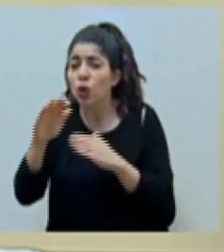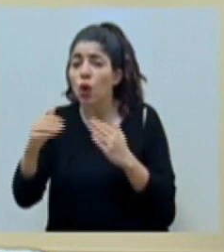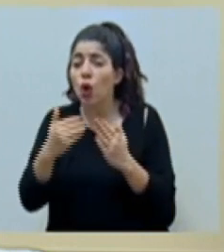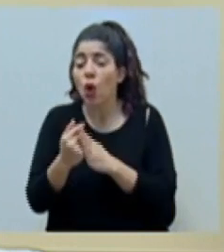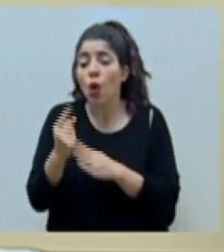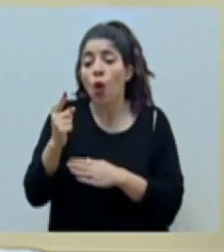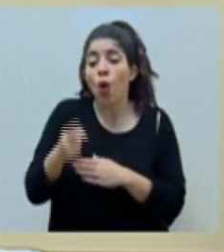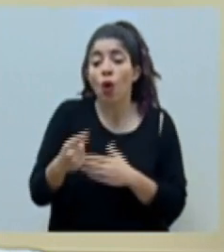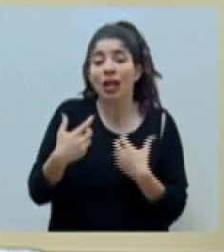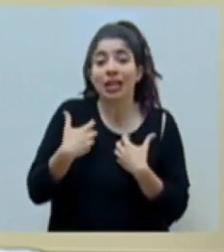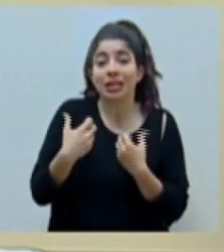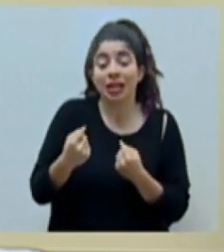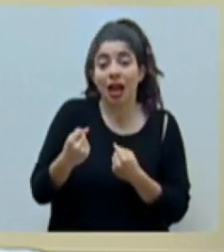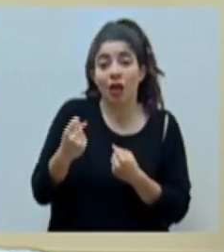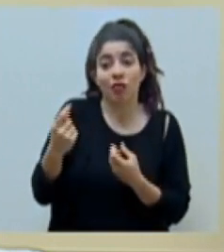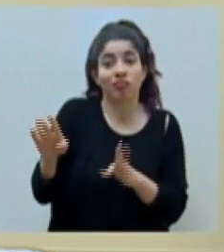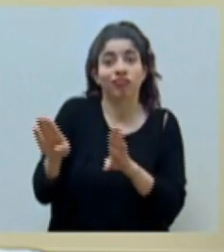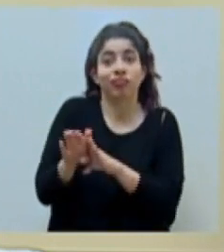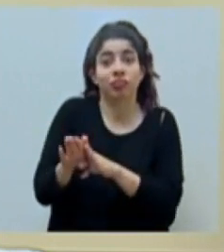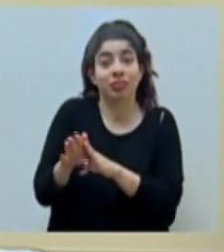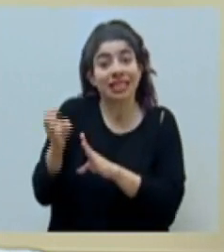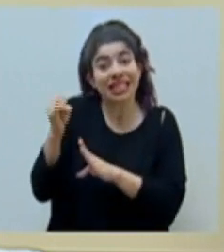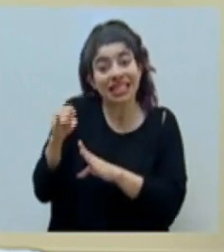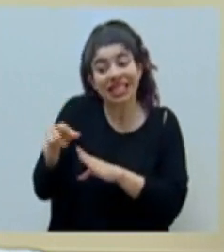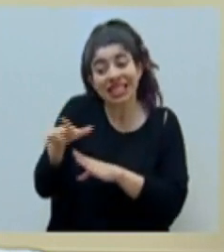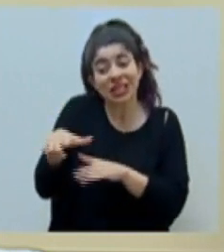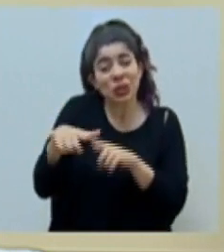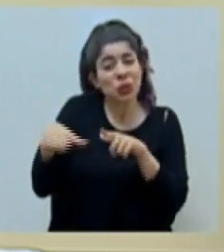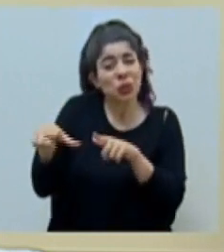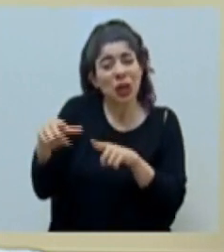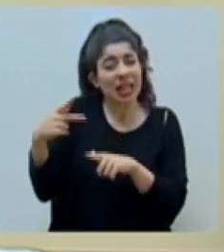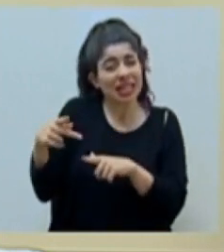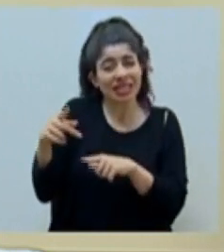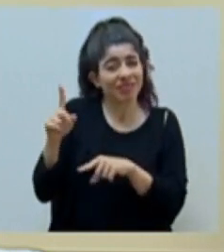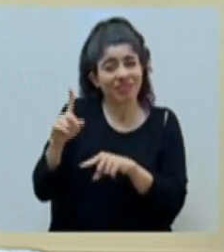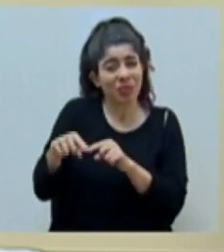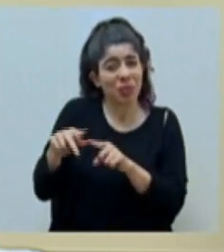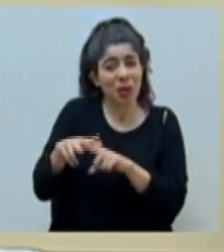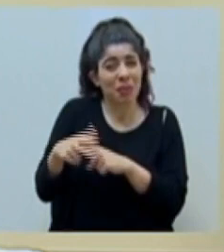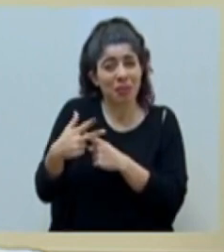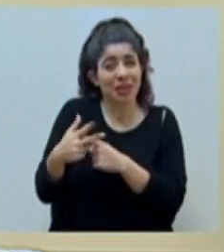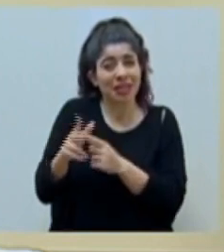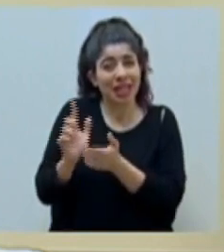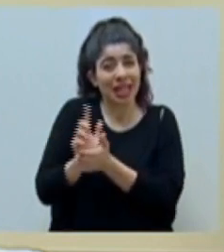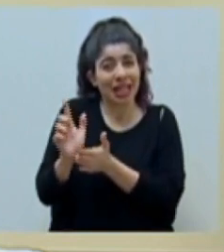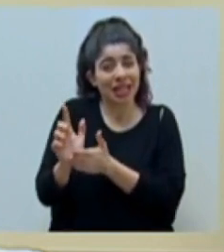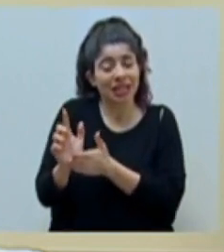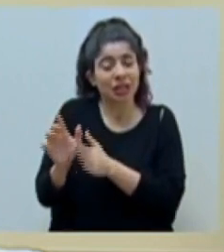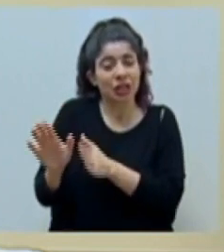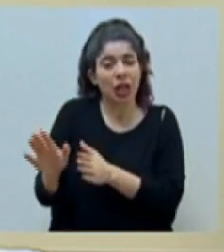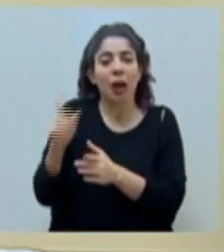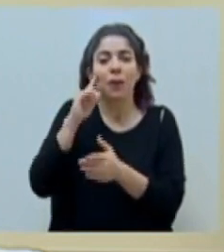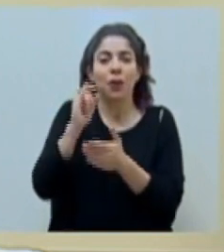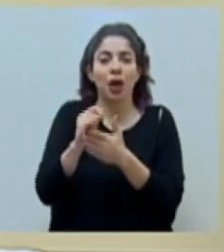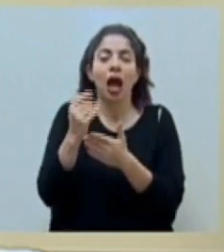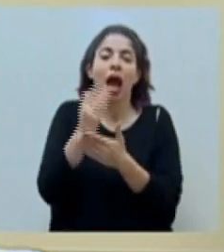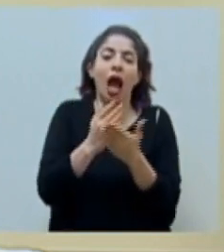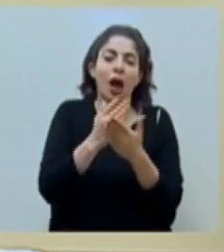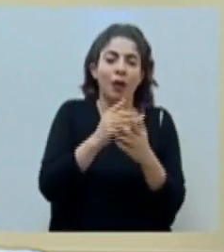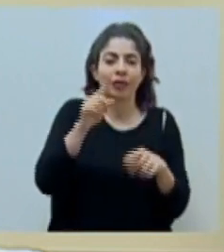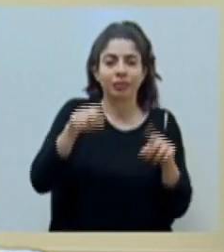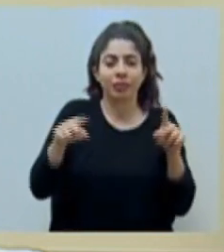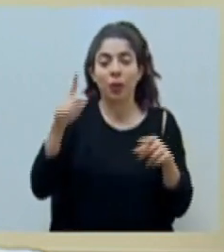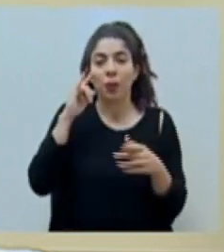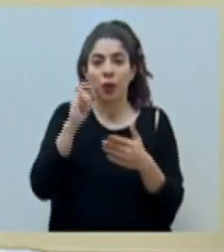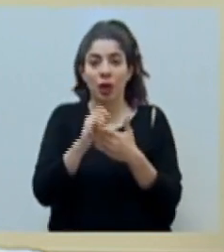sanitarias, aquellos centros educativos que se encuentran en condición crítica para no poder iniciar el curso lectivo. Por eso estamos hablando de una combinación,